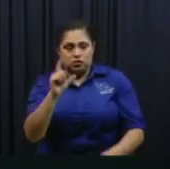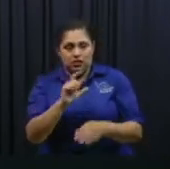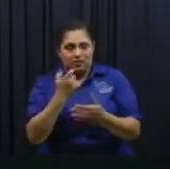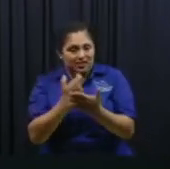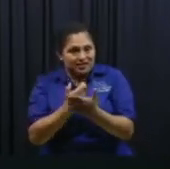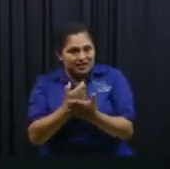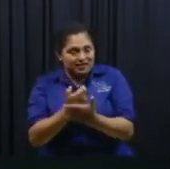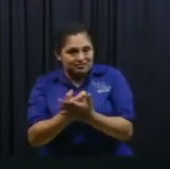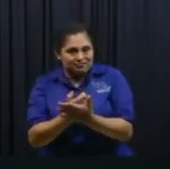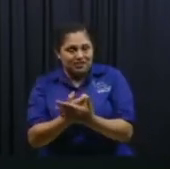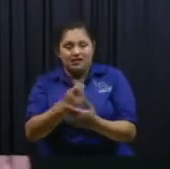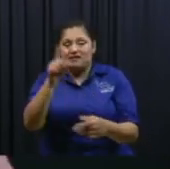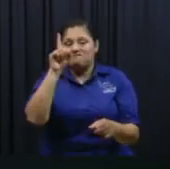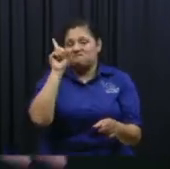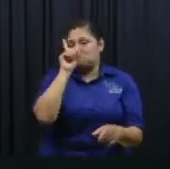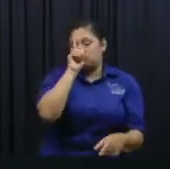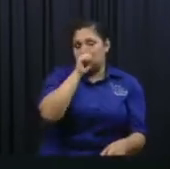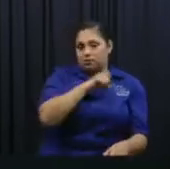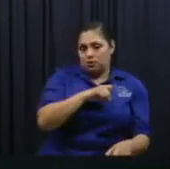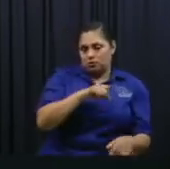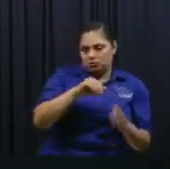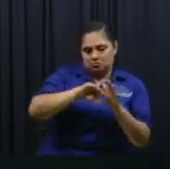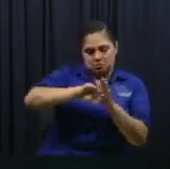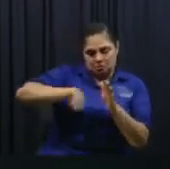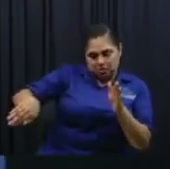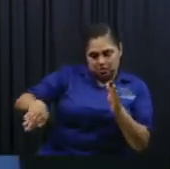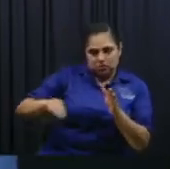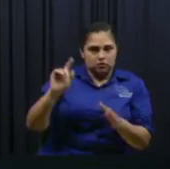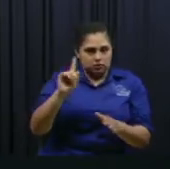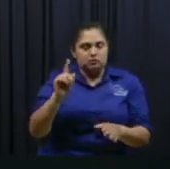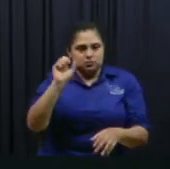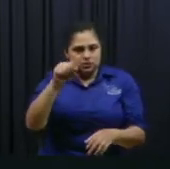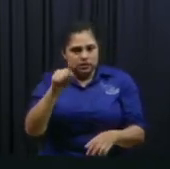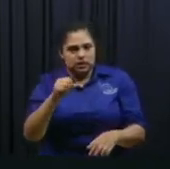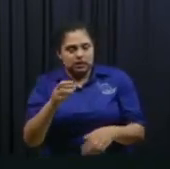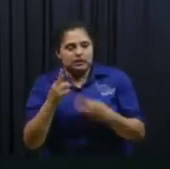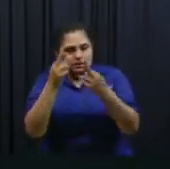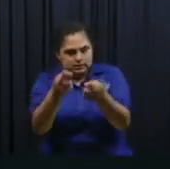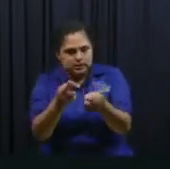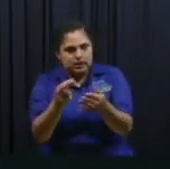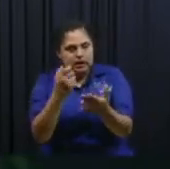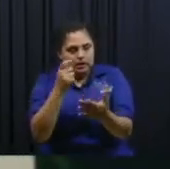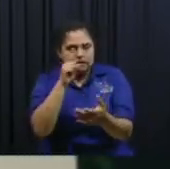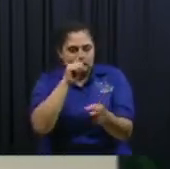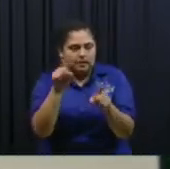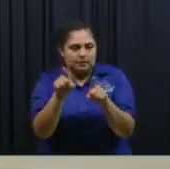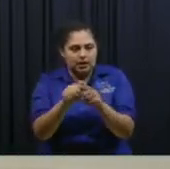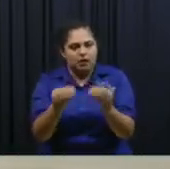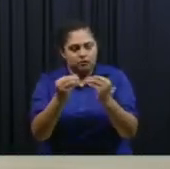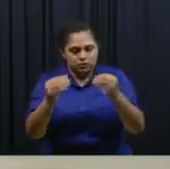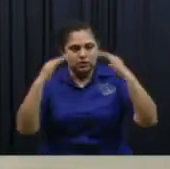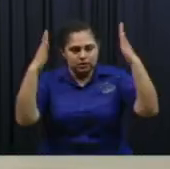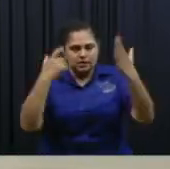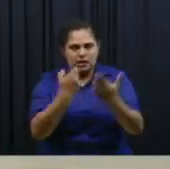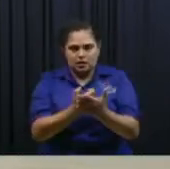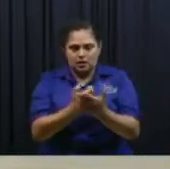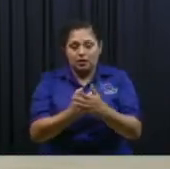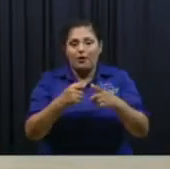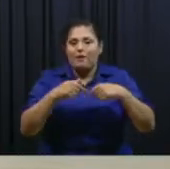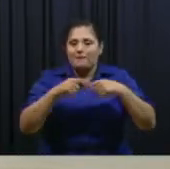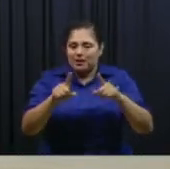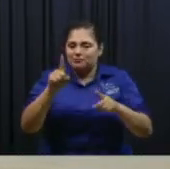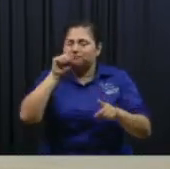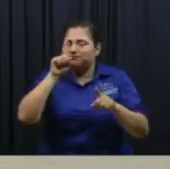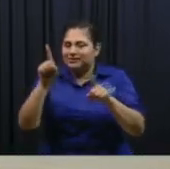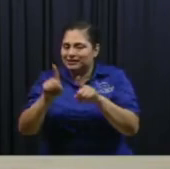de dinero pero tampoco lo estoy excluyendo y es parte de la herencia de Isaías 58